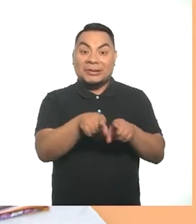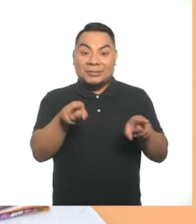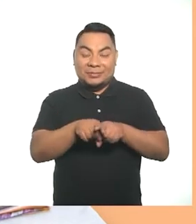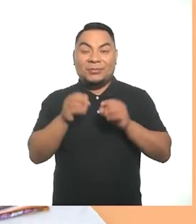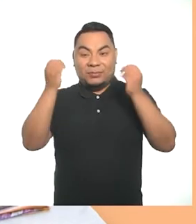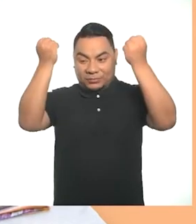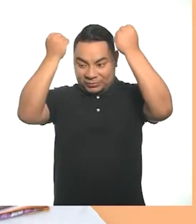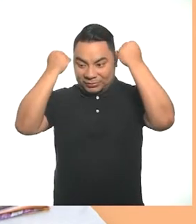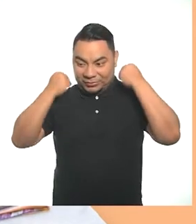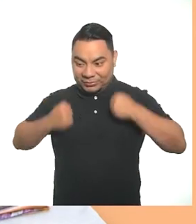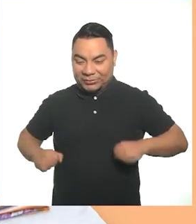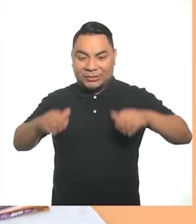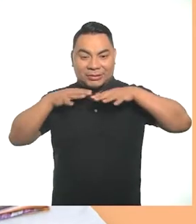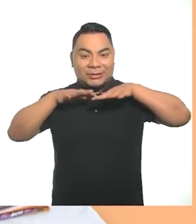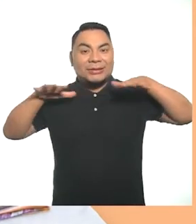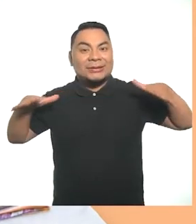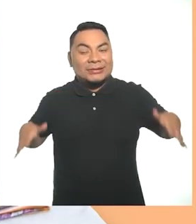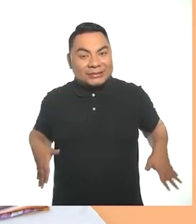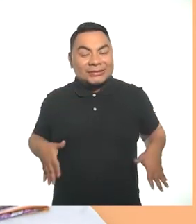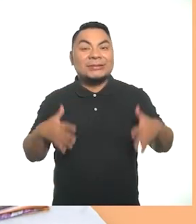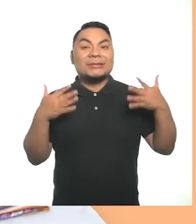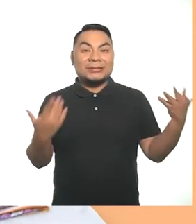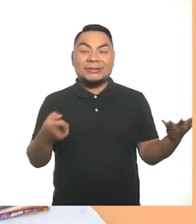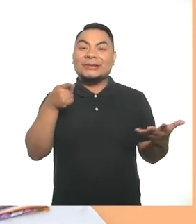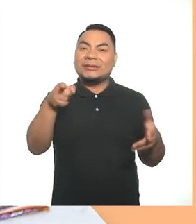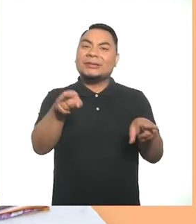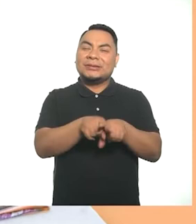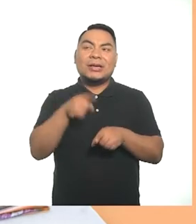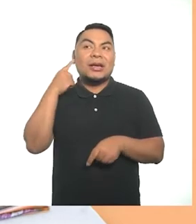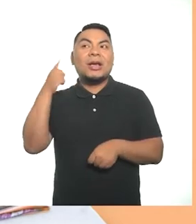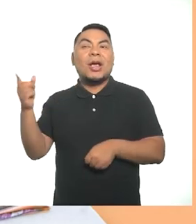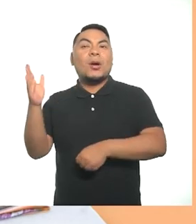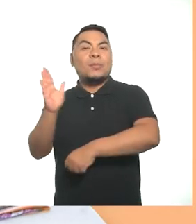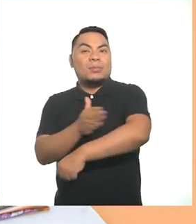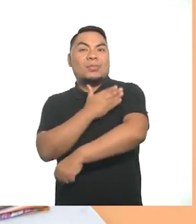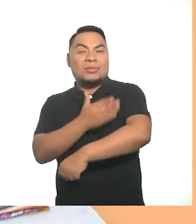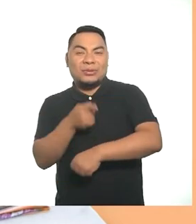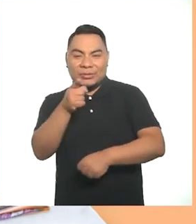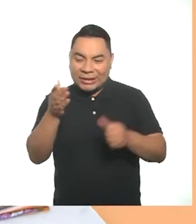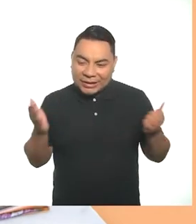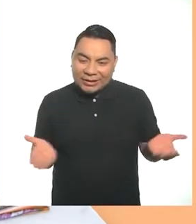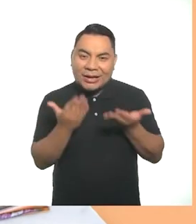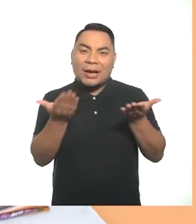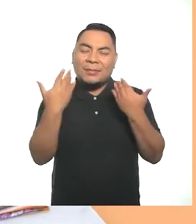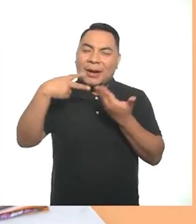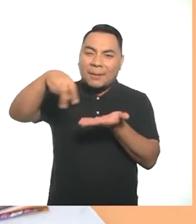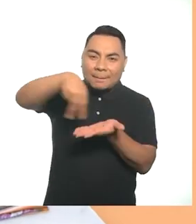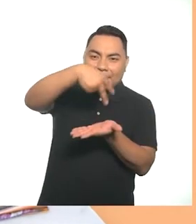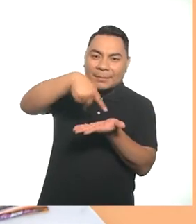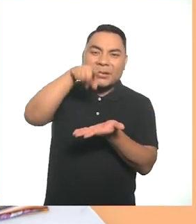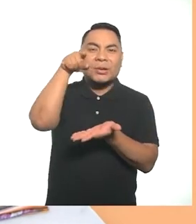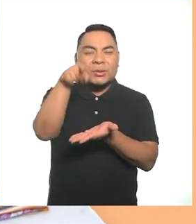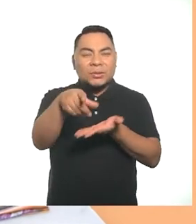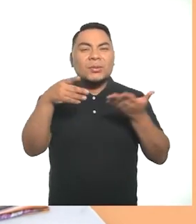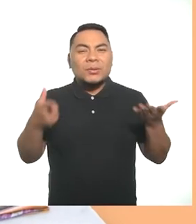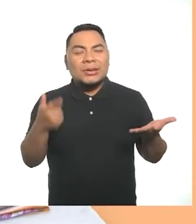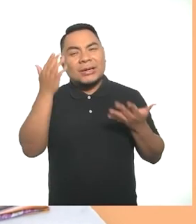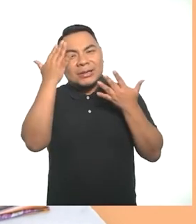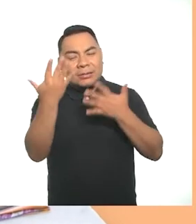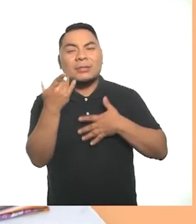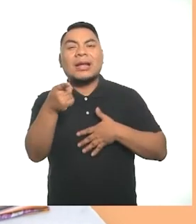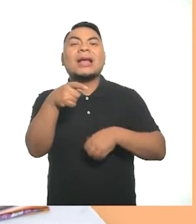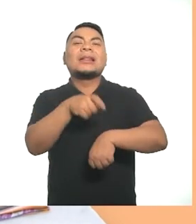también colóquenle su poncho o yigya y reproduzcan la música. Anímenle a bailar con ustedes